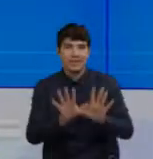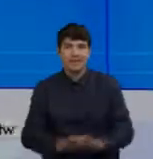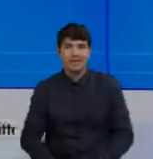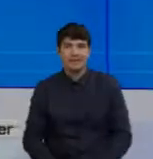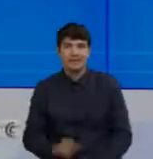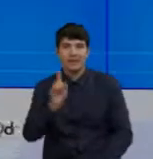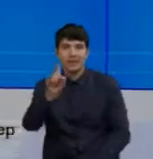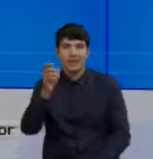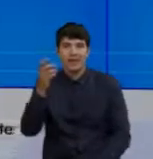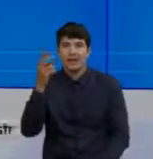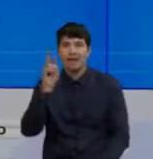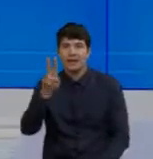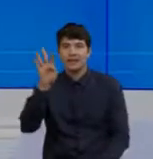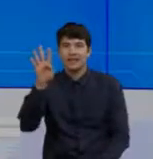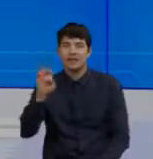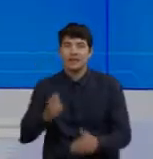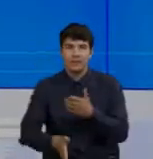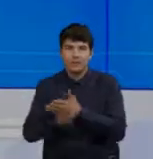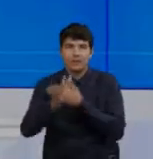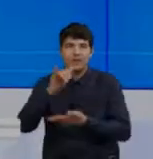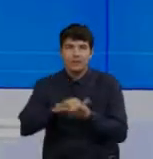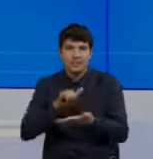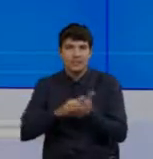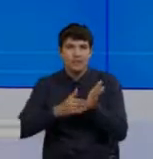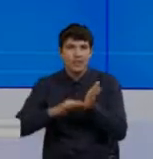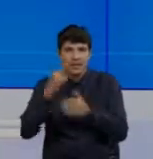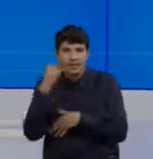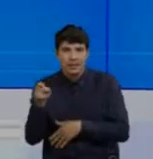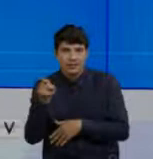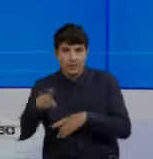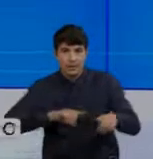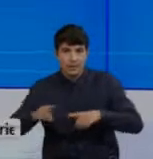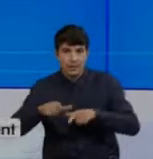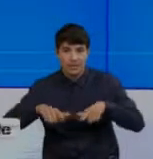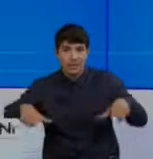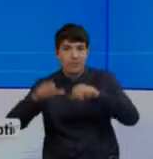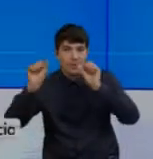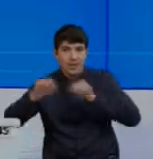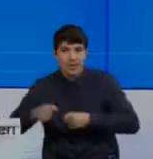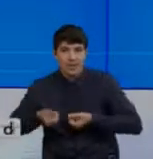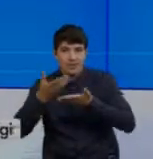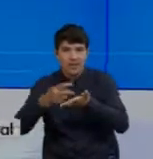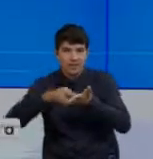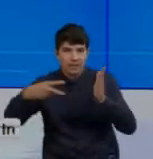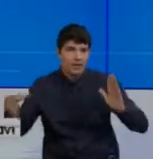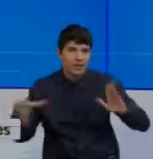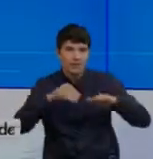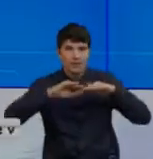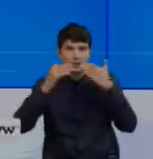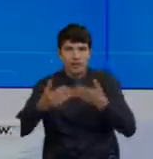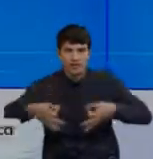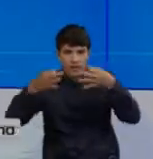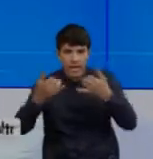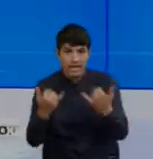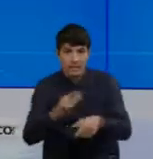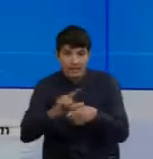una de la tarde 29 minutos y continúa en floridablanca el interés por parte de la administración local para llevar tecnología a sus colegios oficiales esta